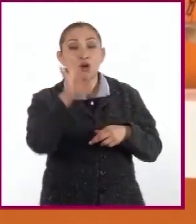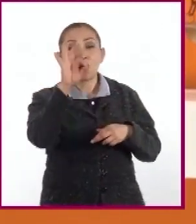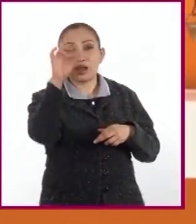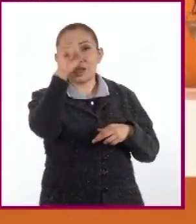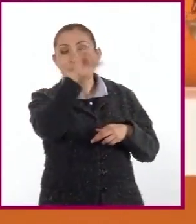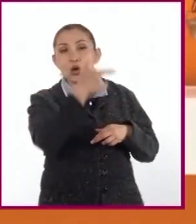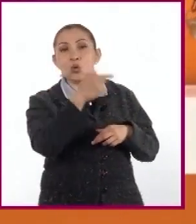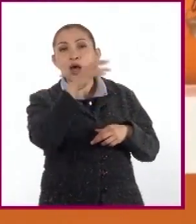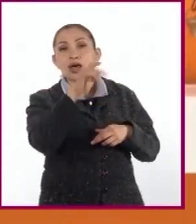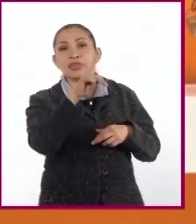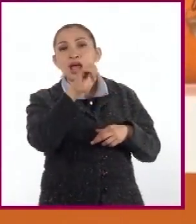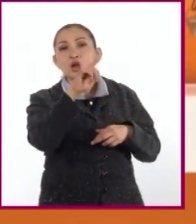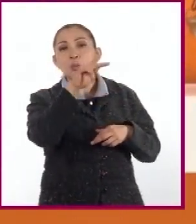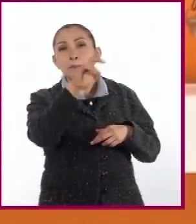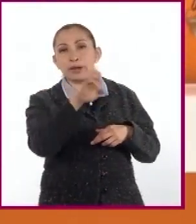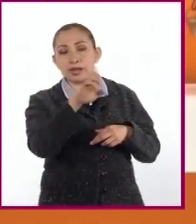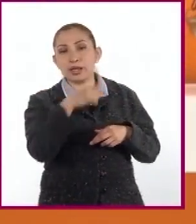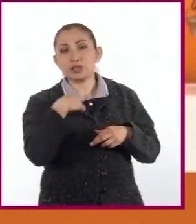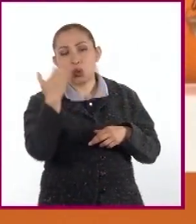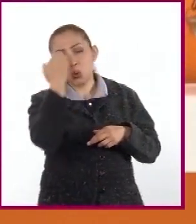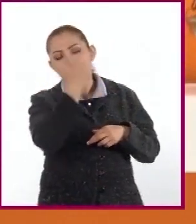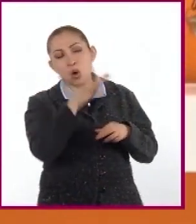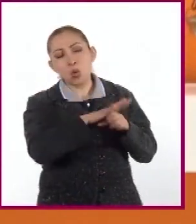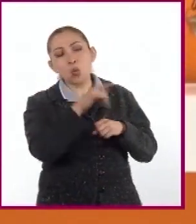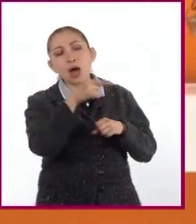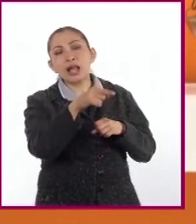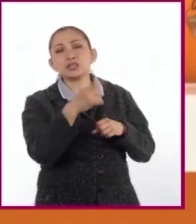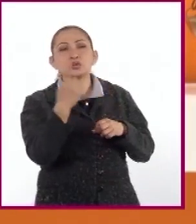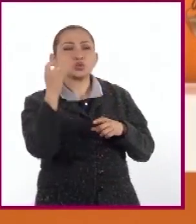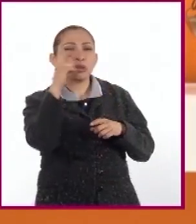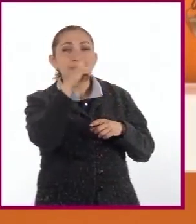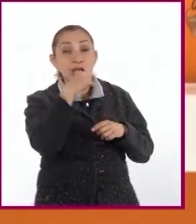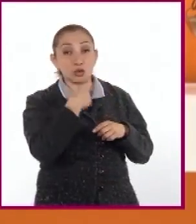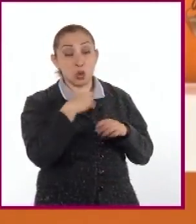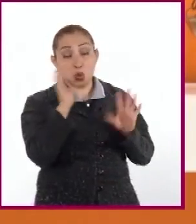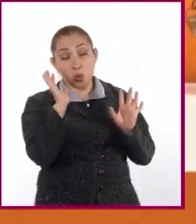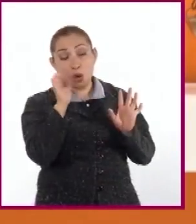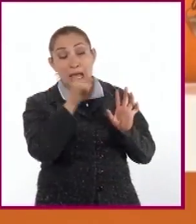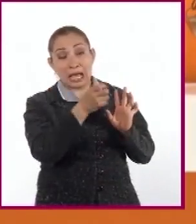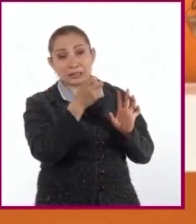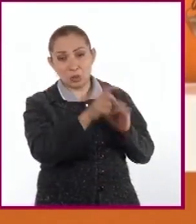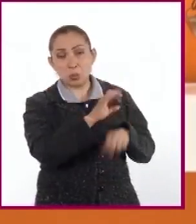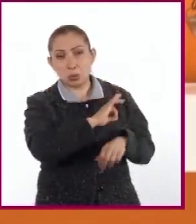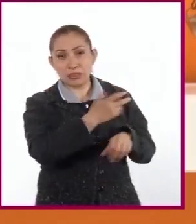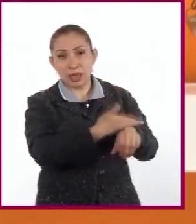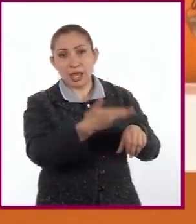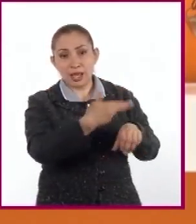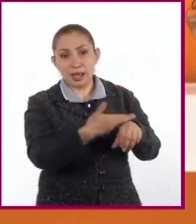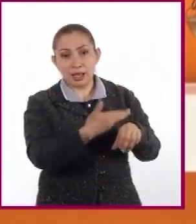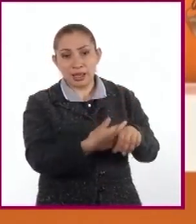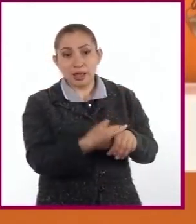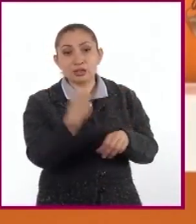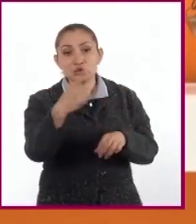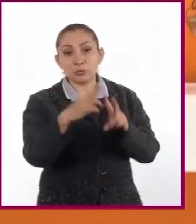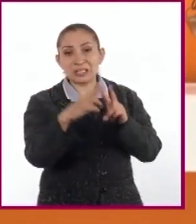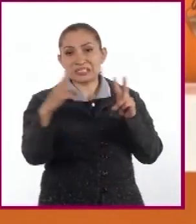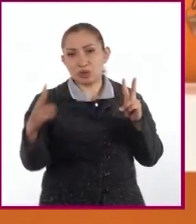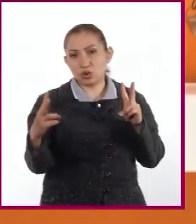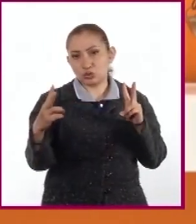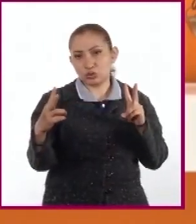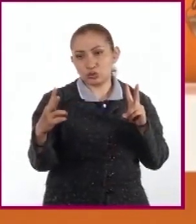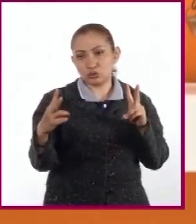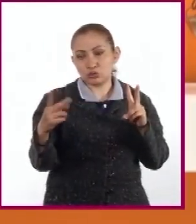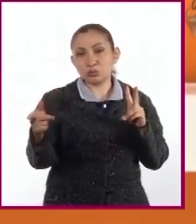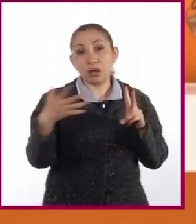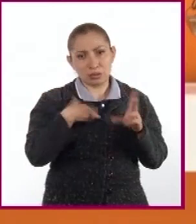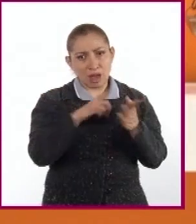de Guadalupe. Primero, analicé cuál es el desafío que, según yo, es solucionar el problema de sus vecinos, porque